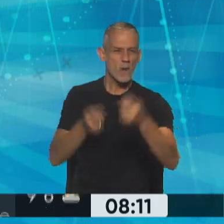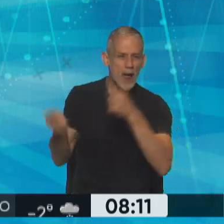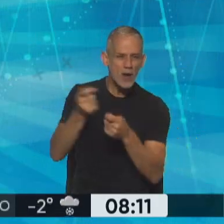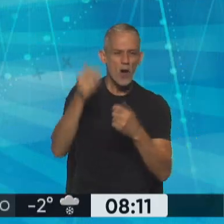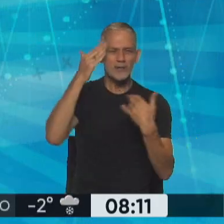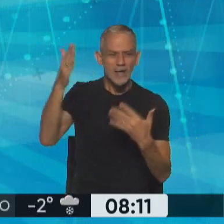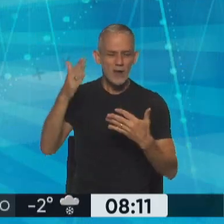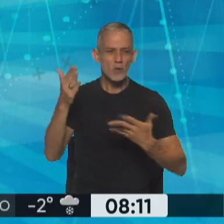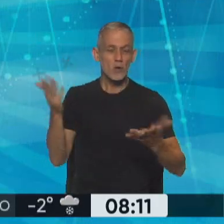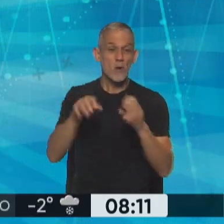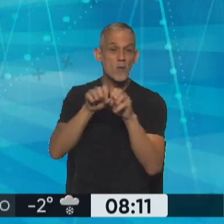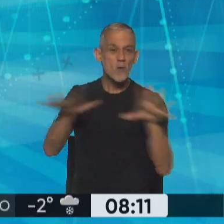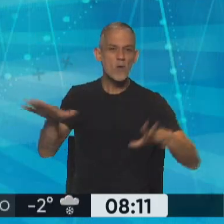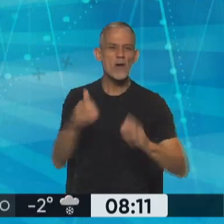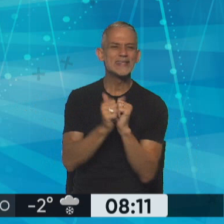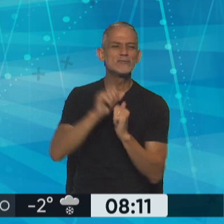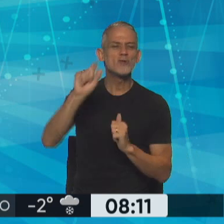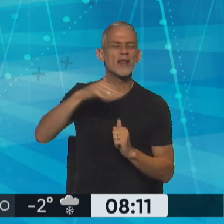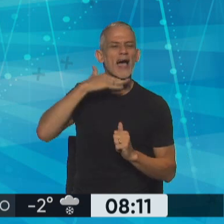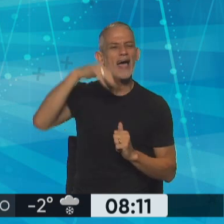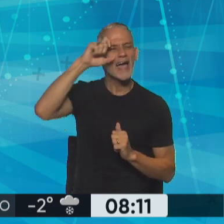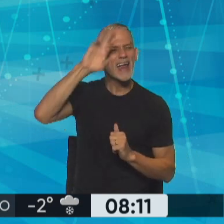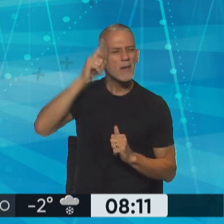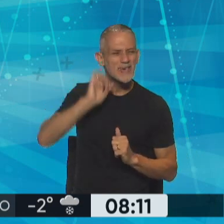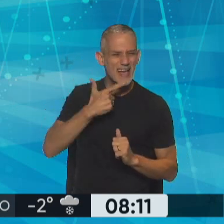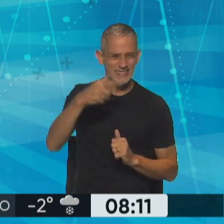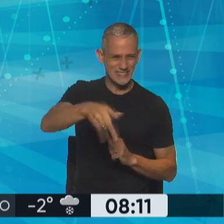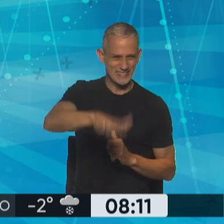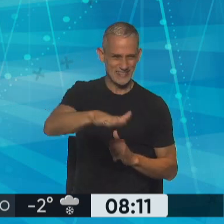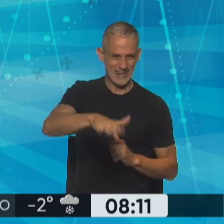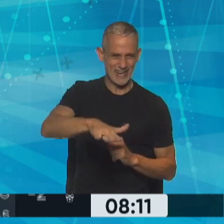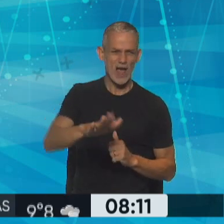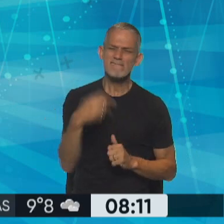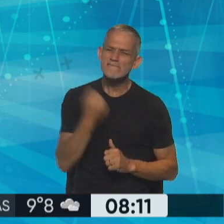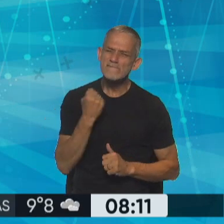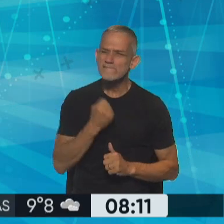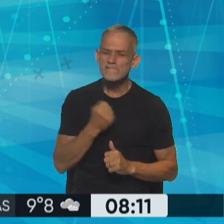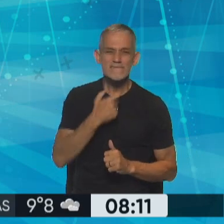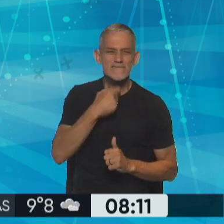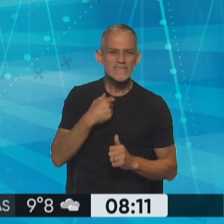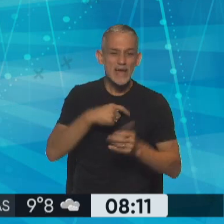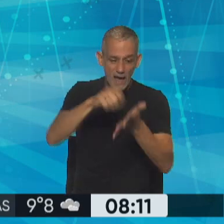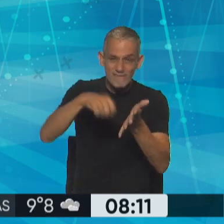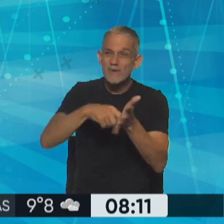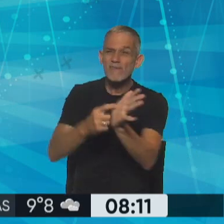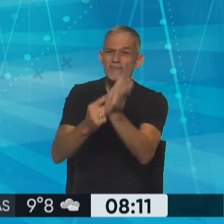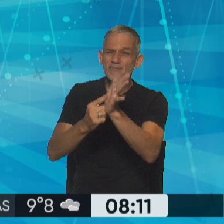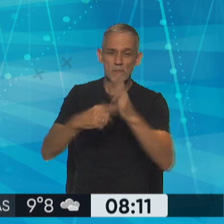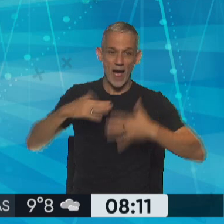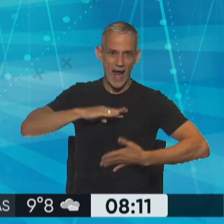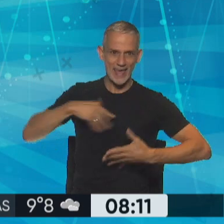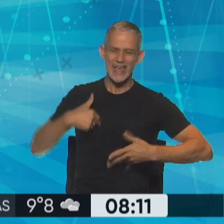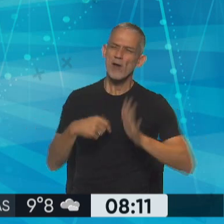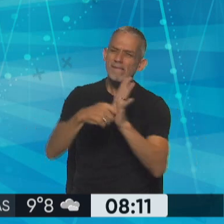saludo se hizo viral La historia de jere que es un niño que quería que dibule firme la camiseta de Arquero